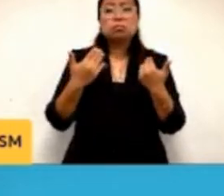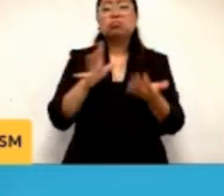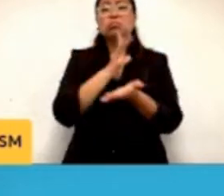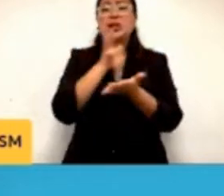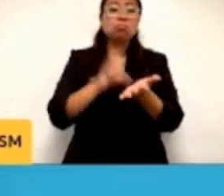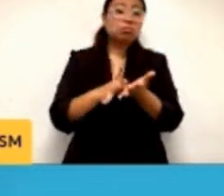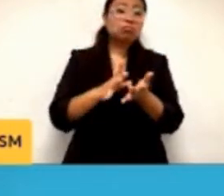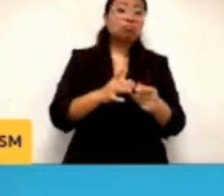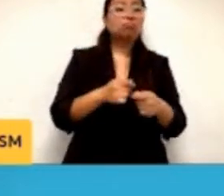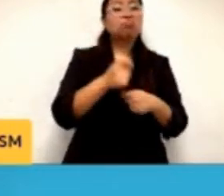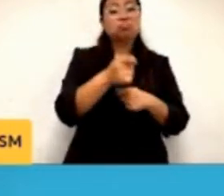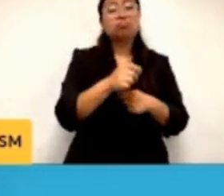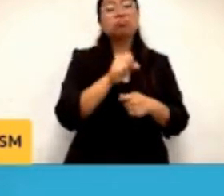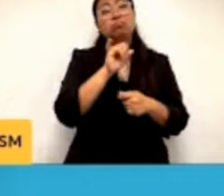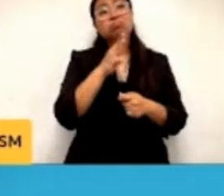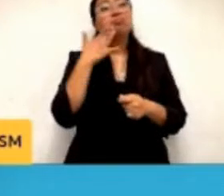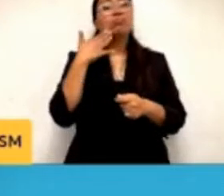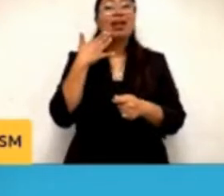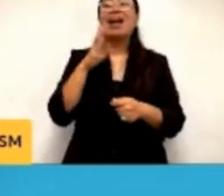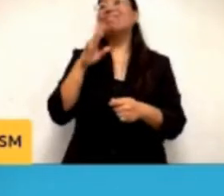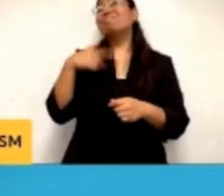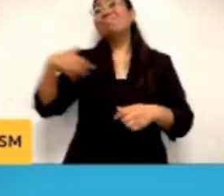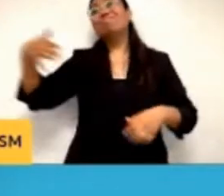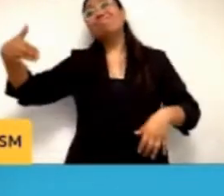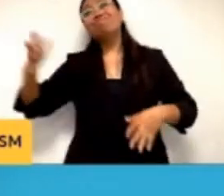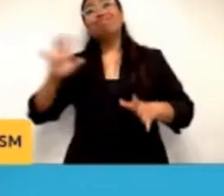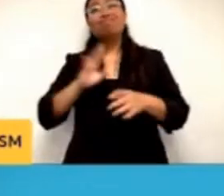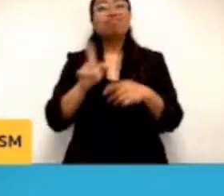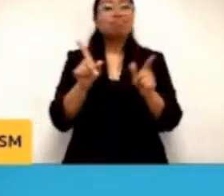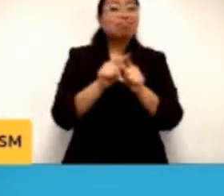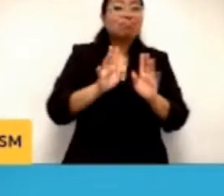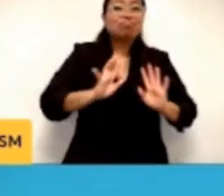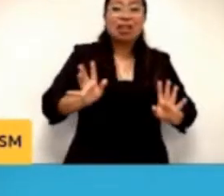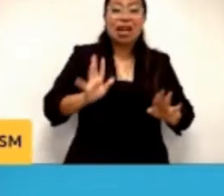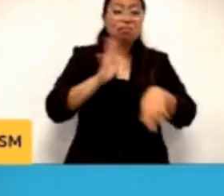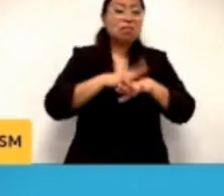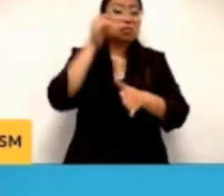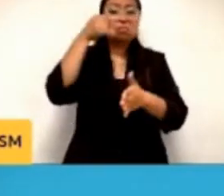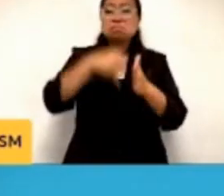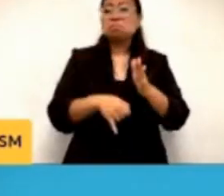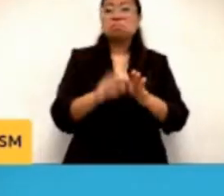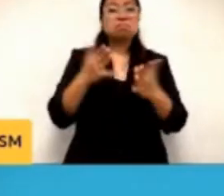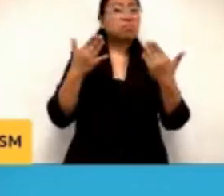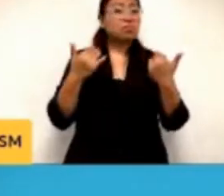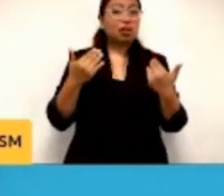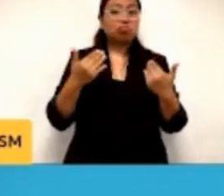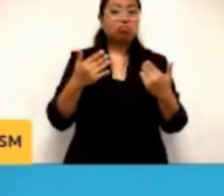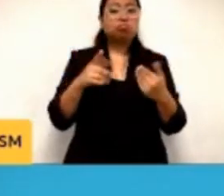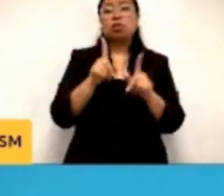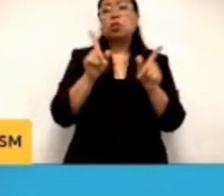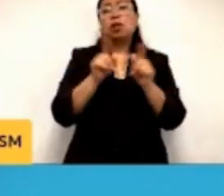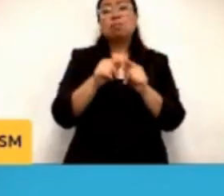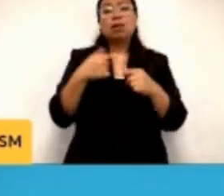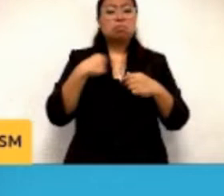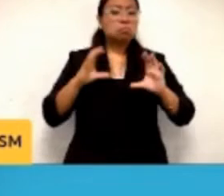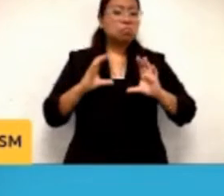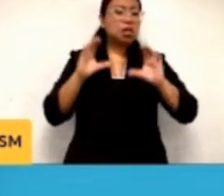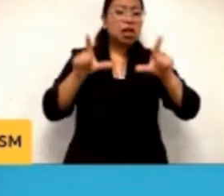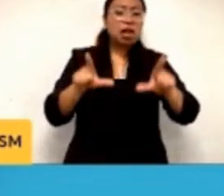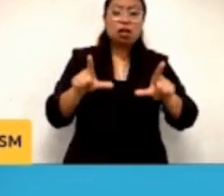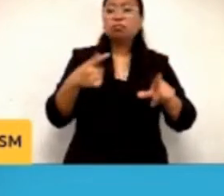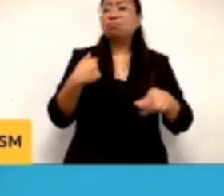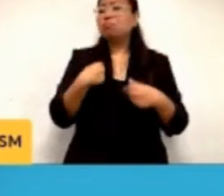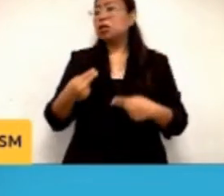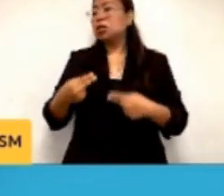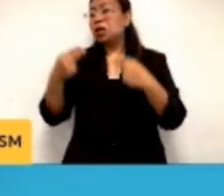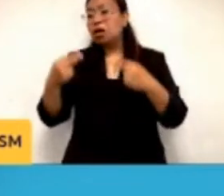hacemos sin hacer algo al respecto. Es decir, que yo voy a trabajar y con mis clientes, con mis